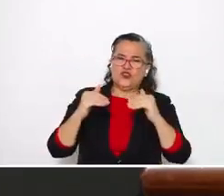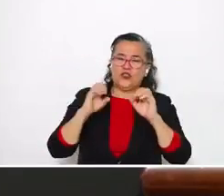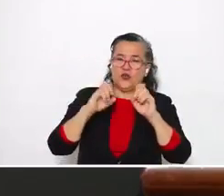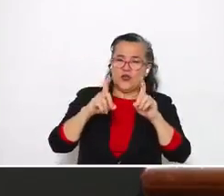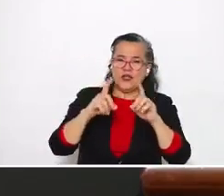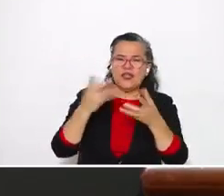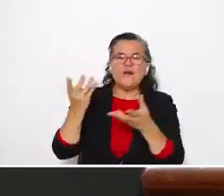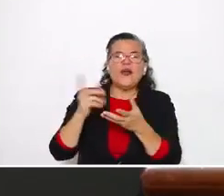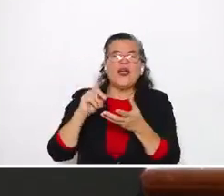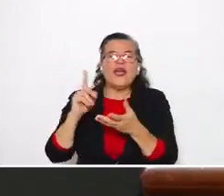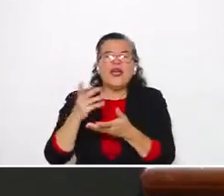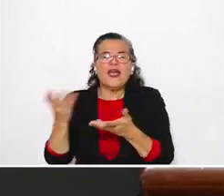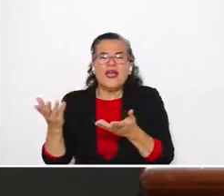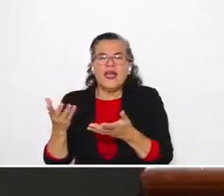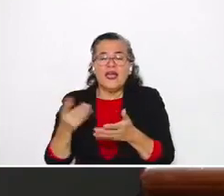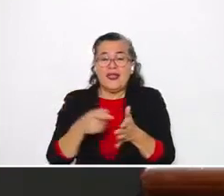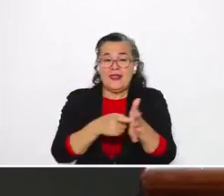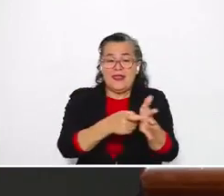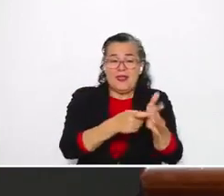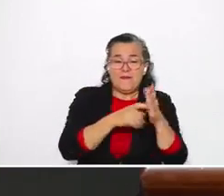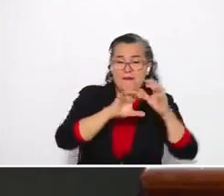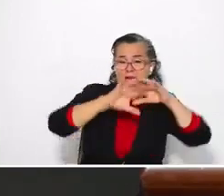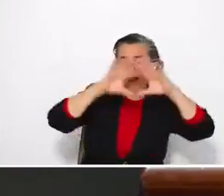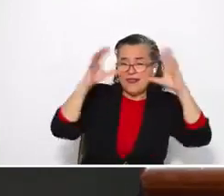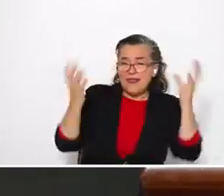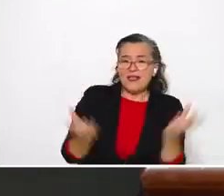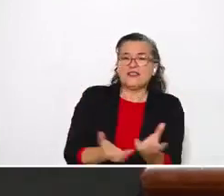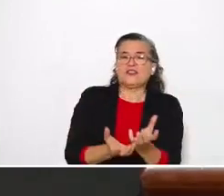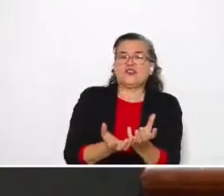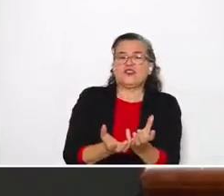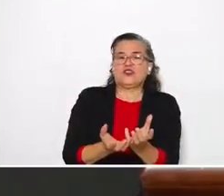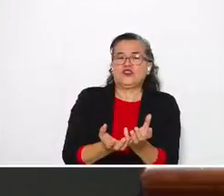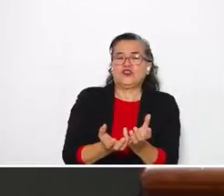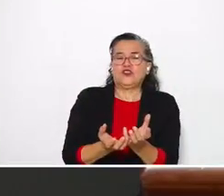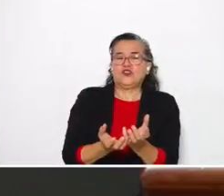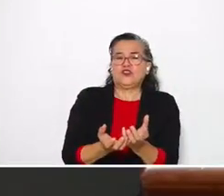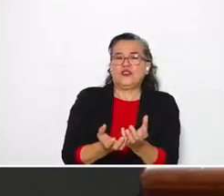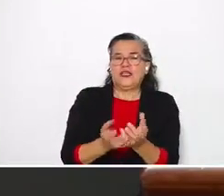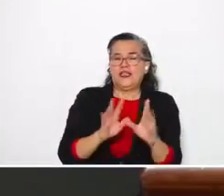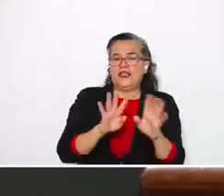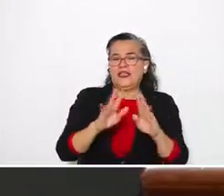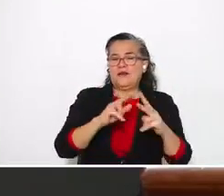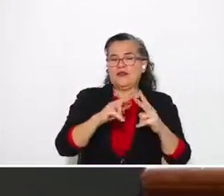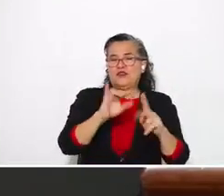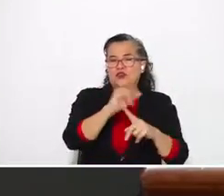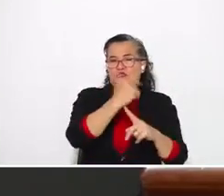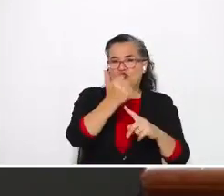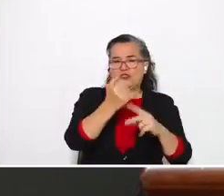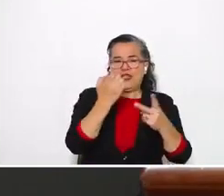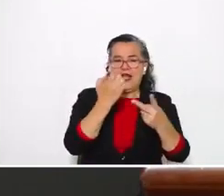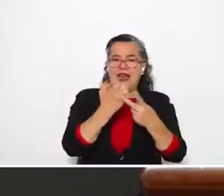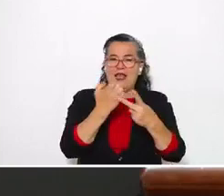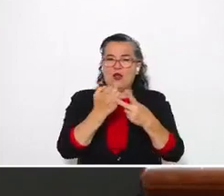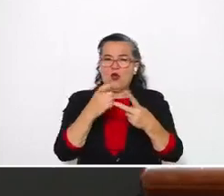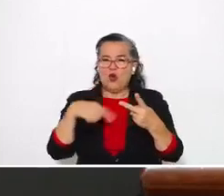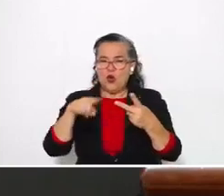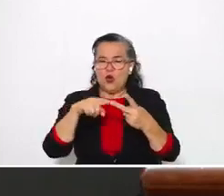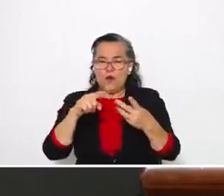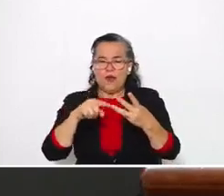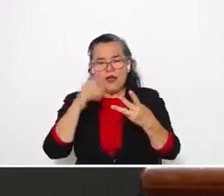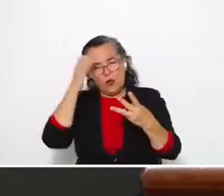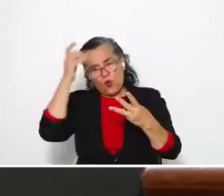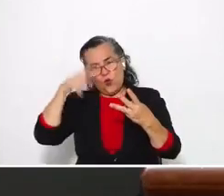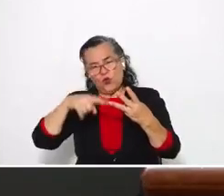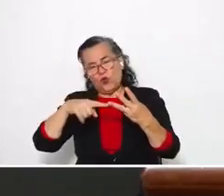orbitan hoy entre demandas globales, globales en las dimensiones social, económica, cultural